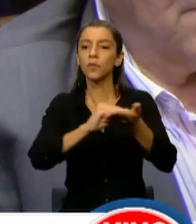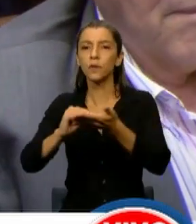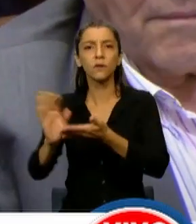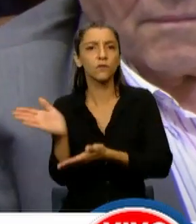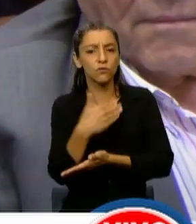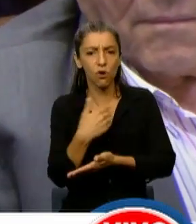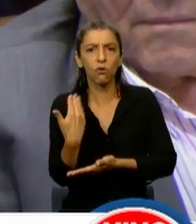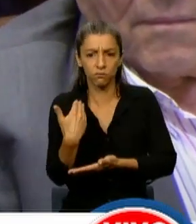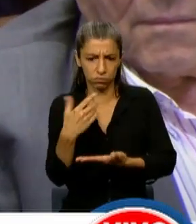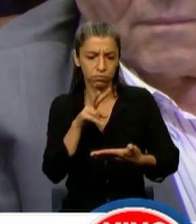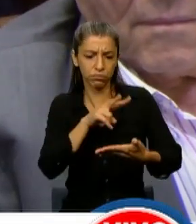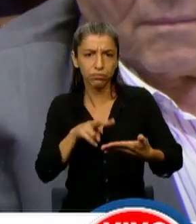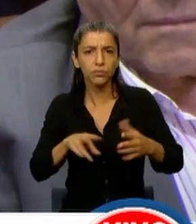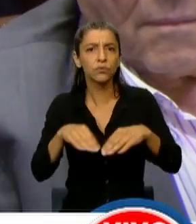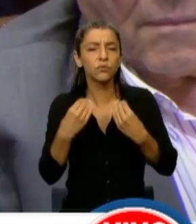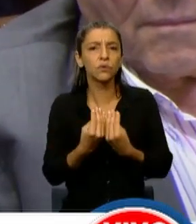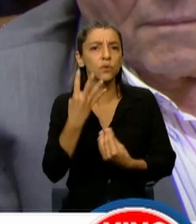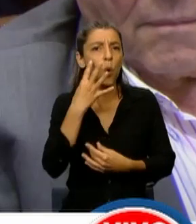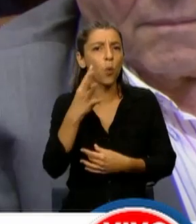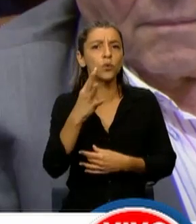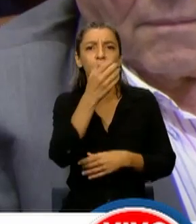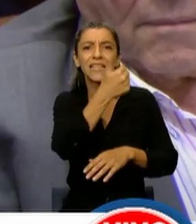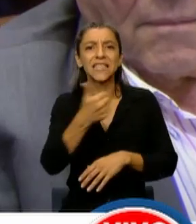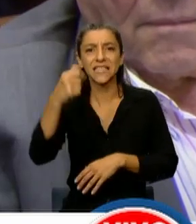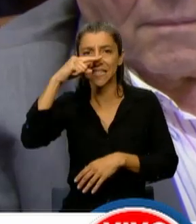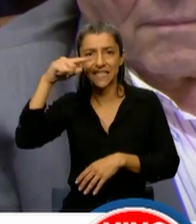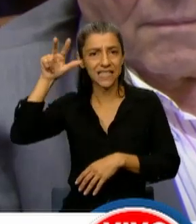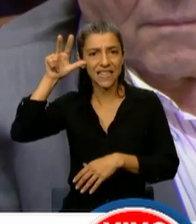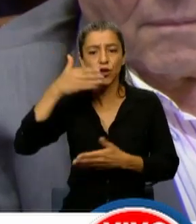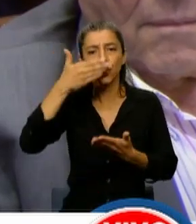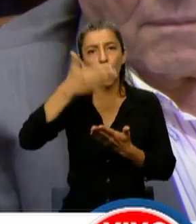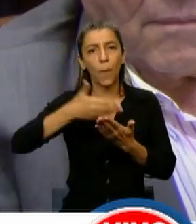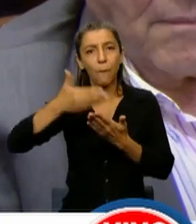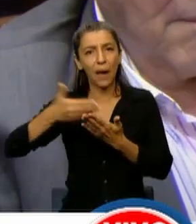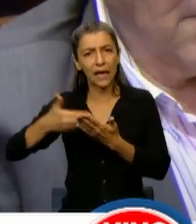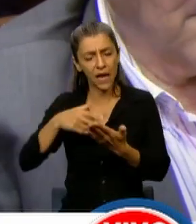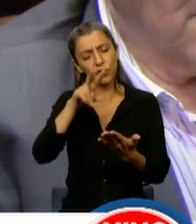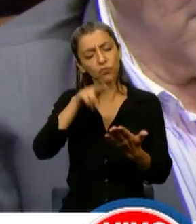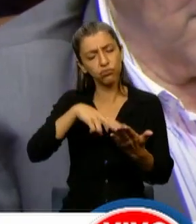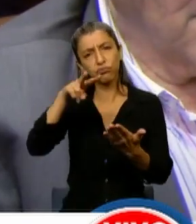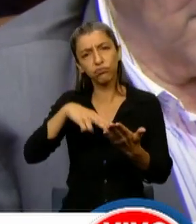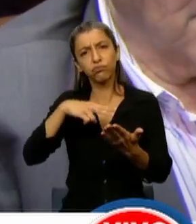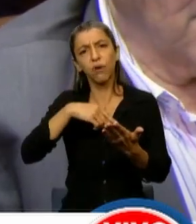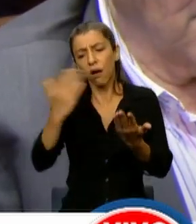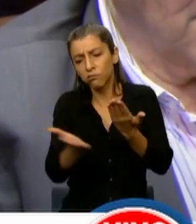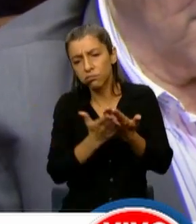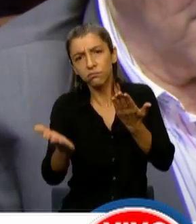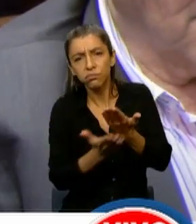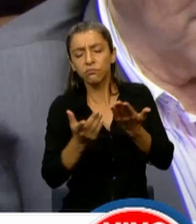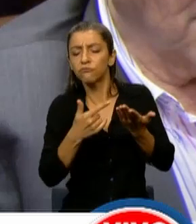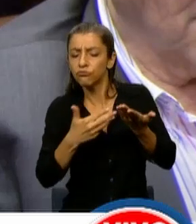analizar las 4.678 páginas del presupuesto con todos los anexos,